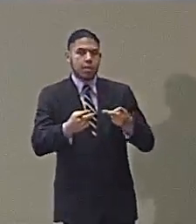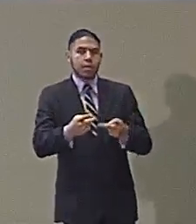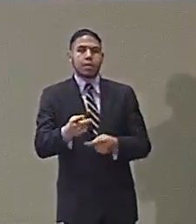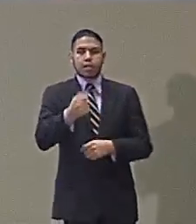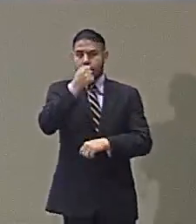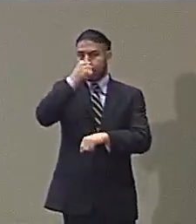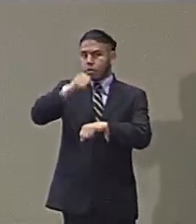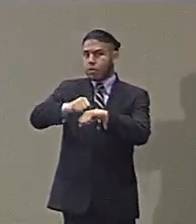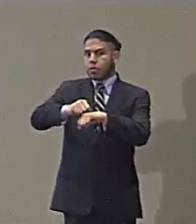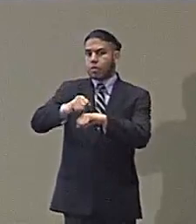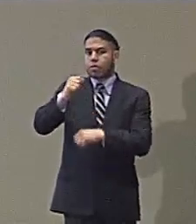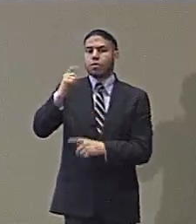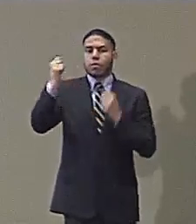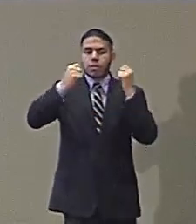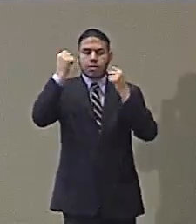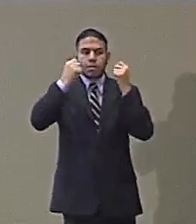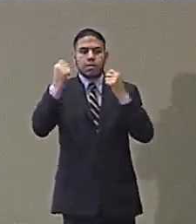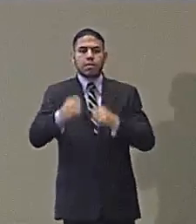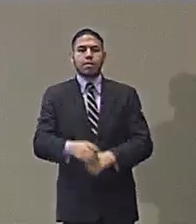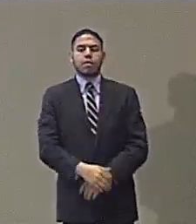secretaria de turismo